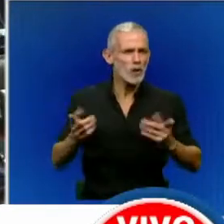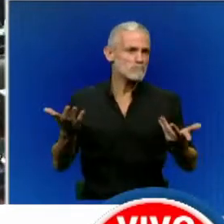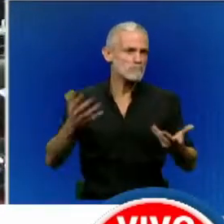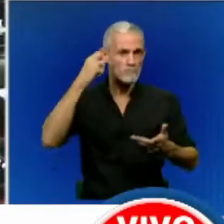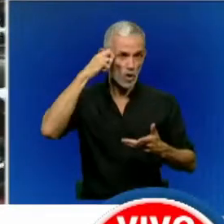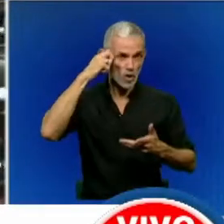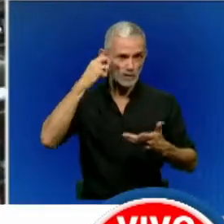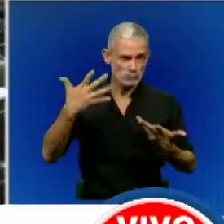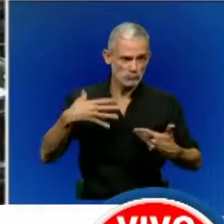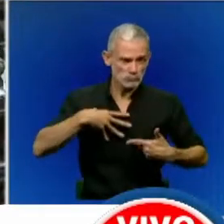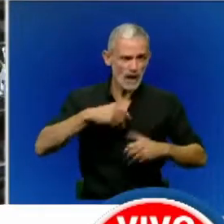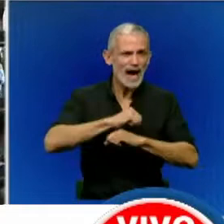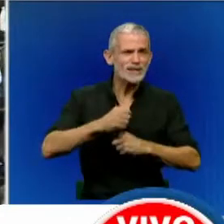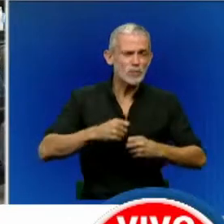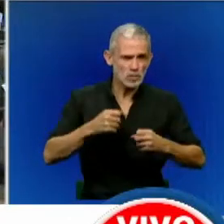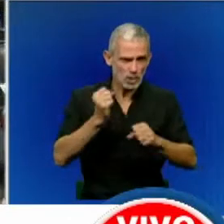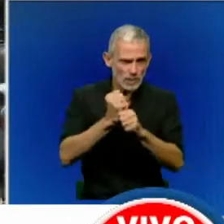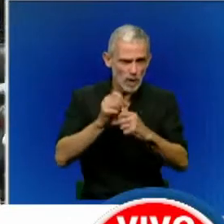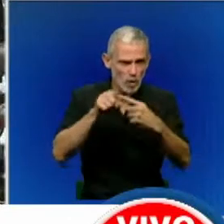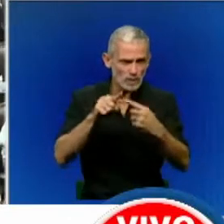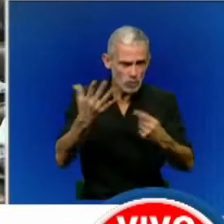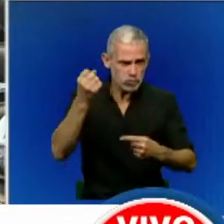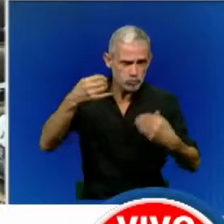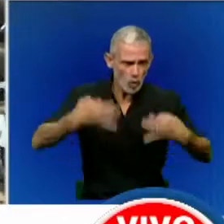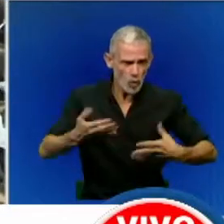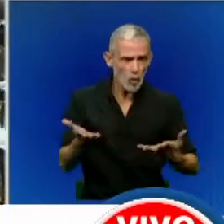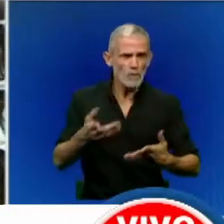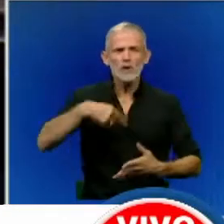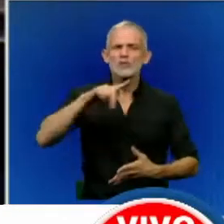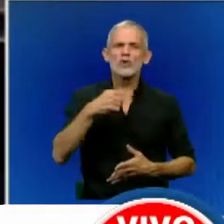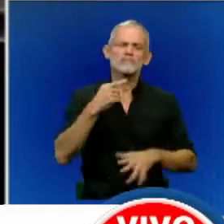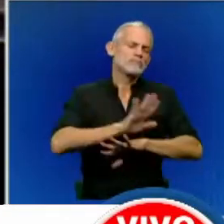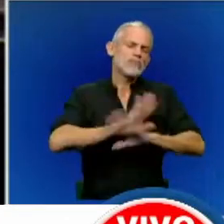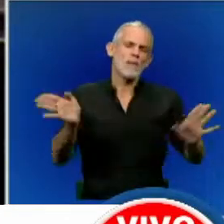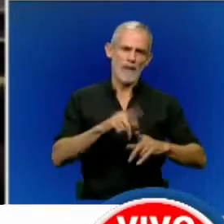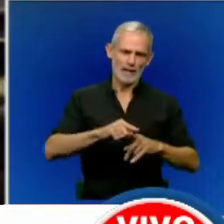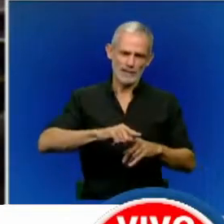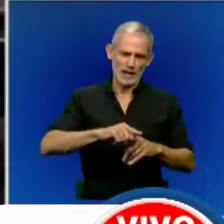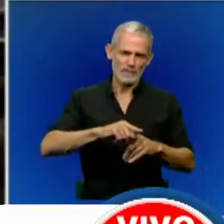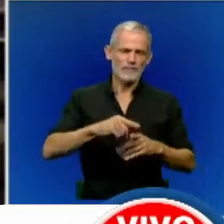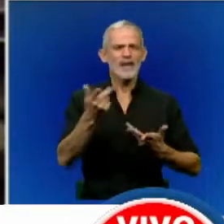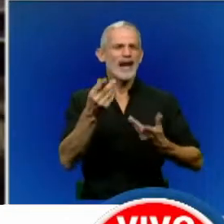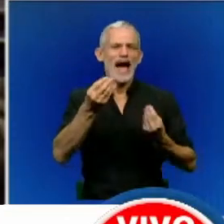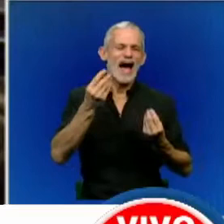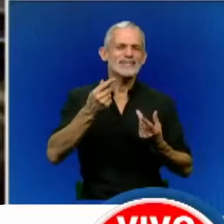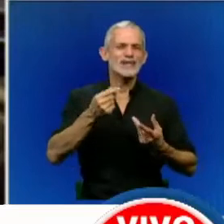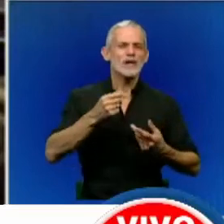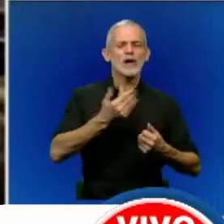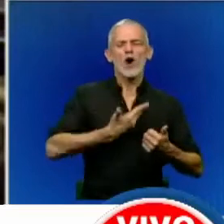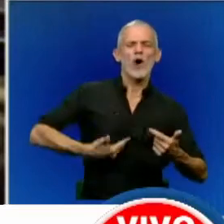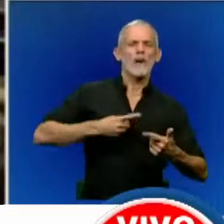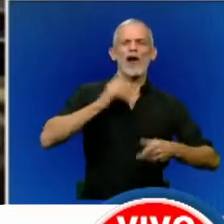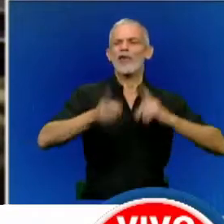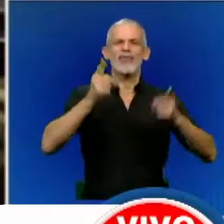plena aptitud para cumplir su misión. Entonces, tenemos que decir basta a la pretensión de gobernar por